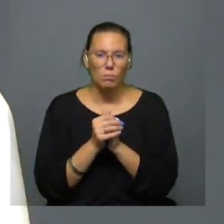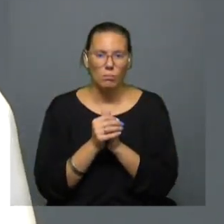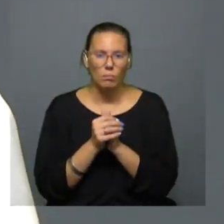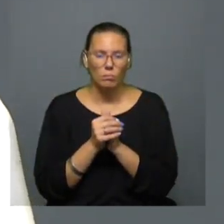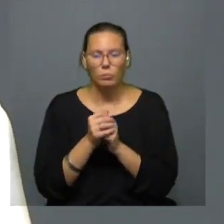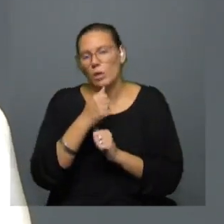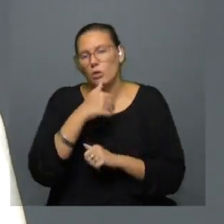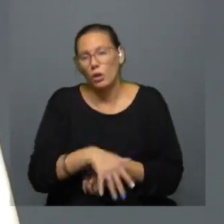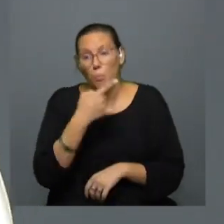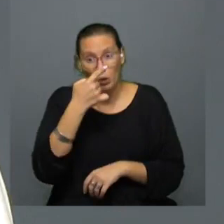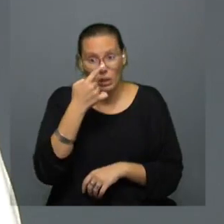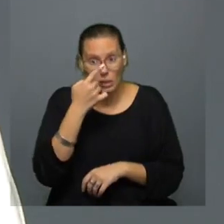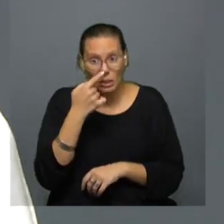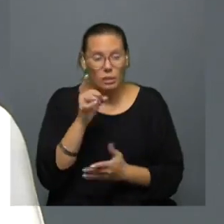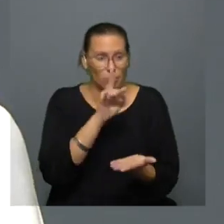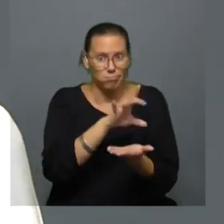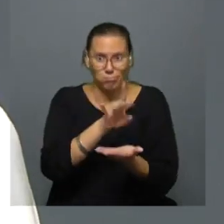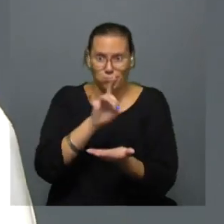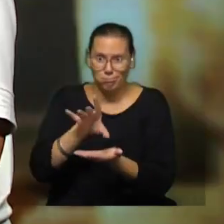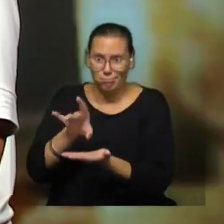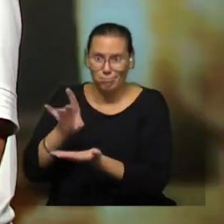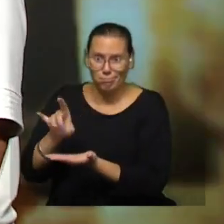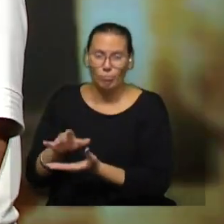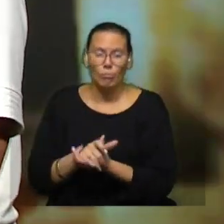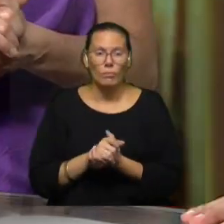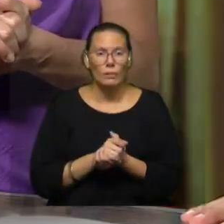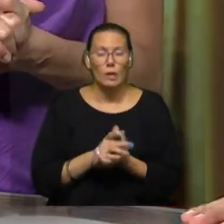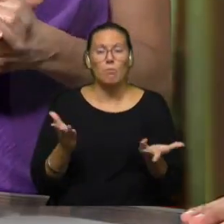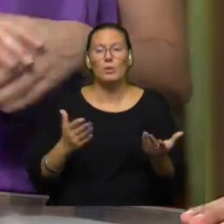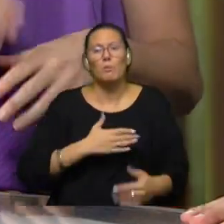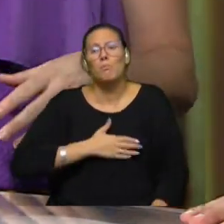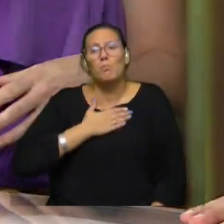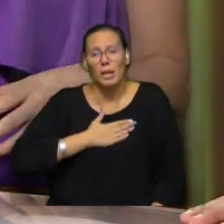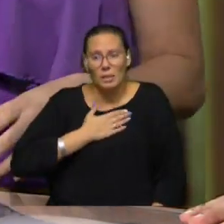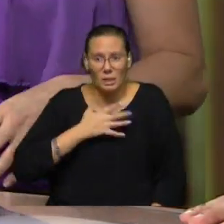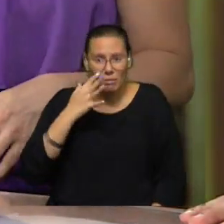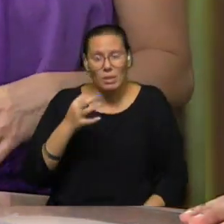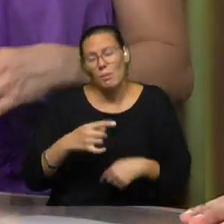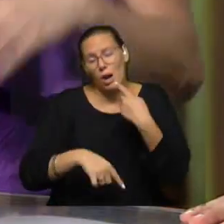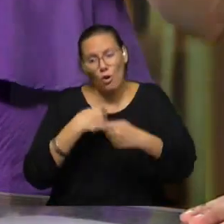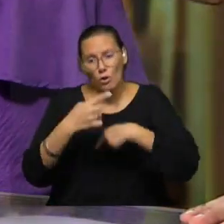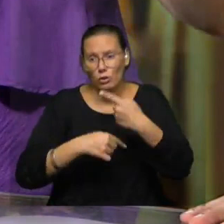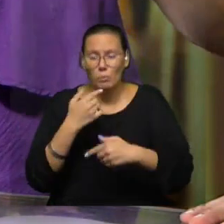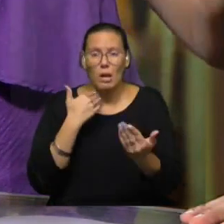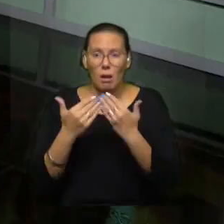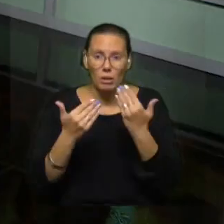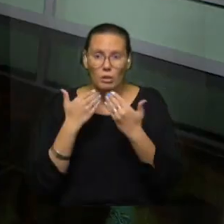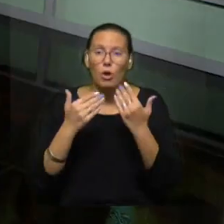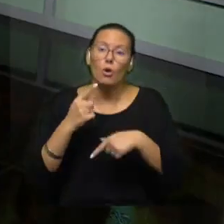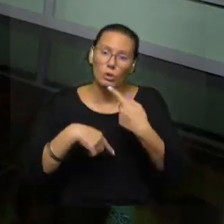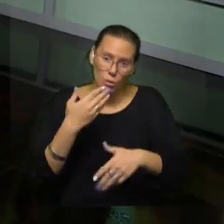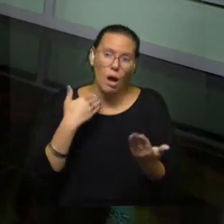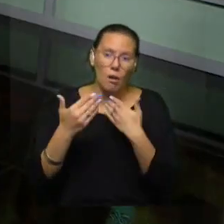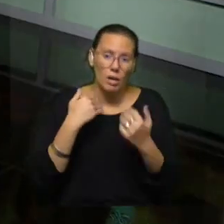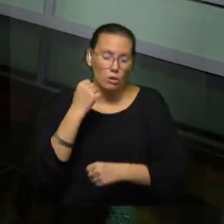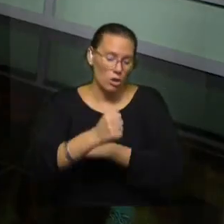Una historia muy interesante. Sí, de desalojos. Sí. Bueno, un placer. La verdad que da para hablar más. Y bueno, y vamos a seguir hablando a lo largo